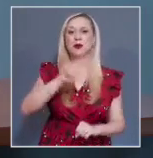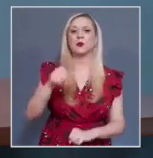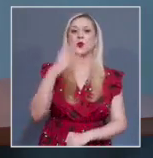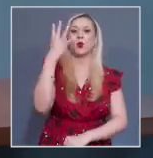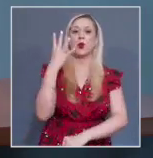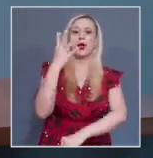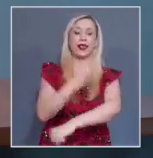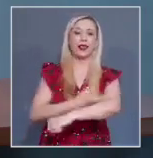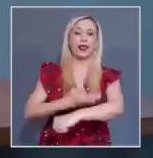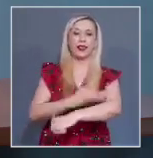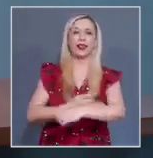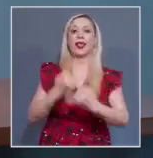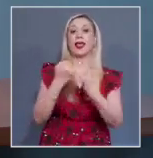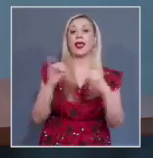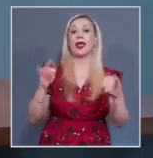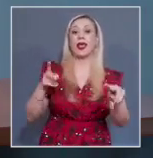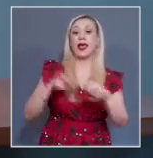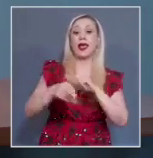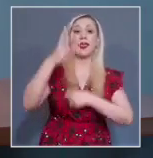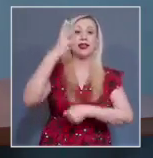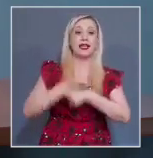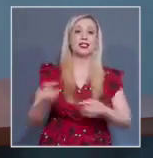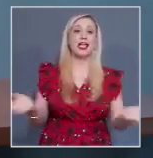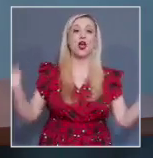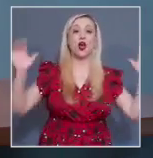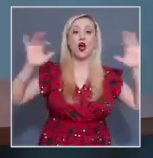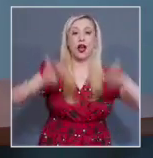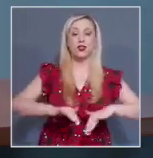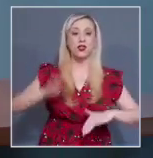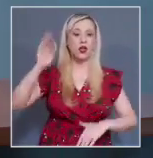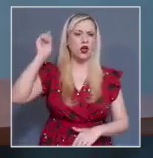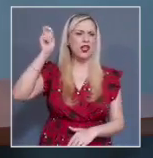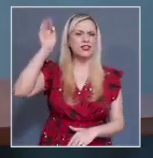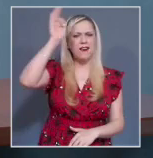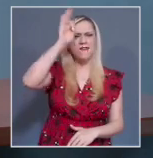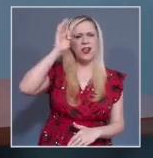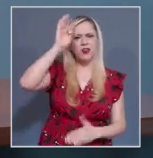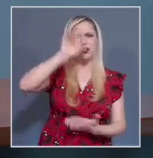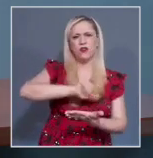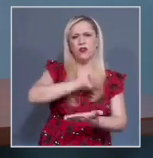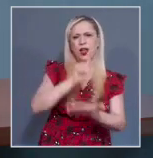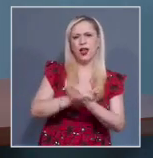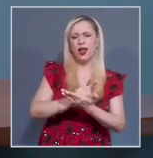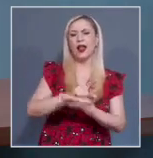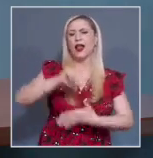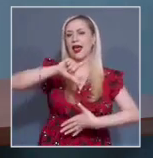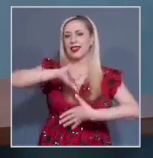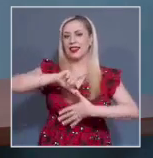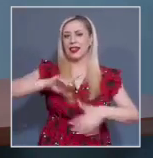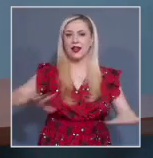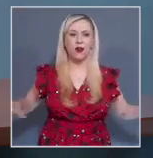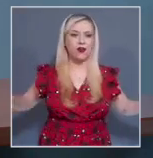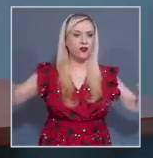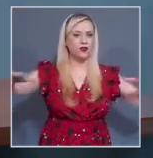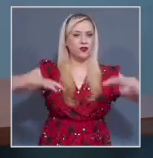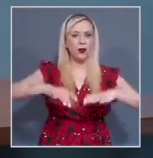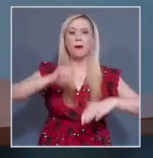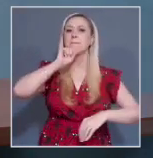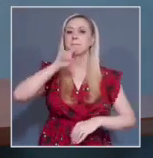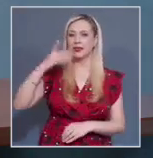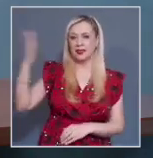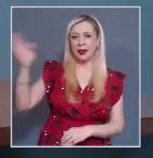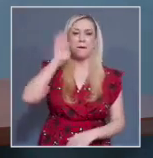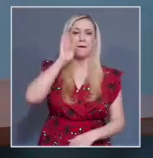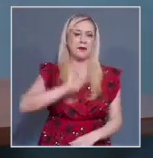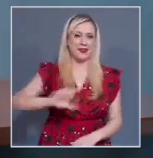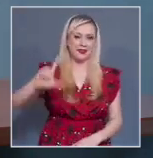del tercer Congreso de Filosofía del Derecho para el Mundo Latino, evento en el que también participa la ministra presidenta Norma Lucía